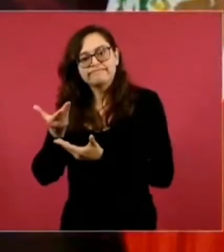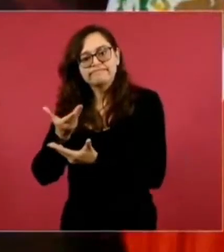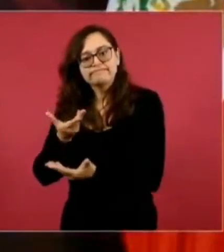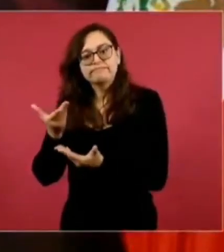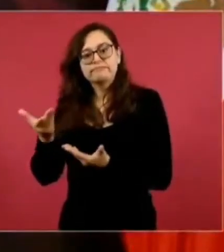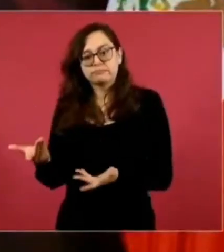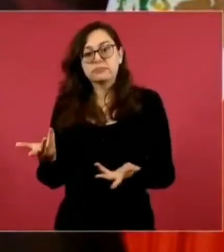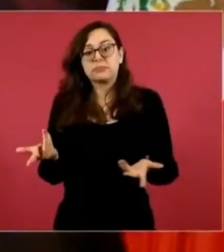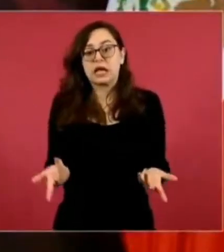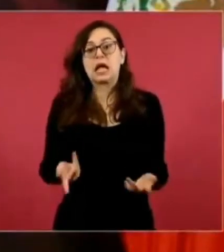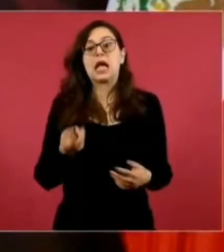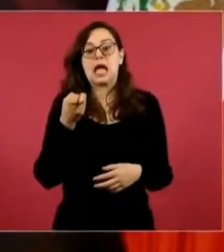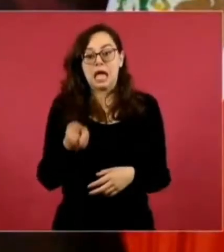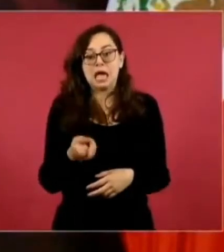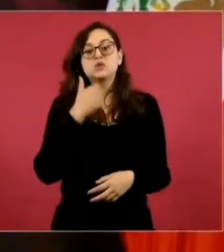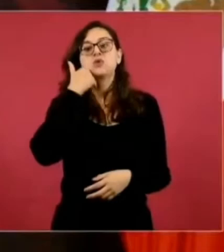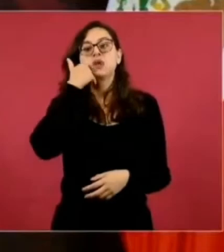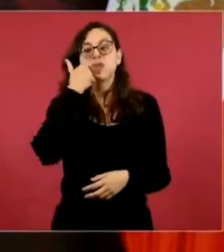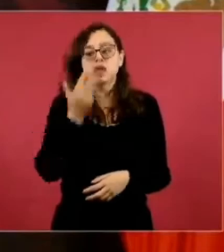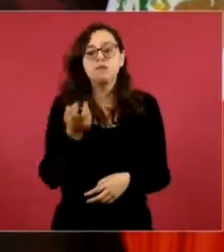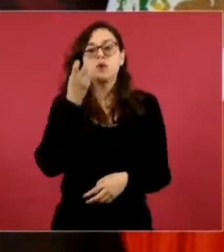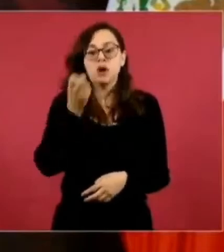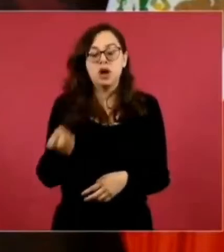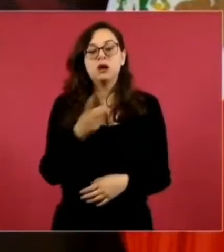Entonces, eso es lo que queremos.